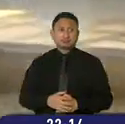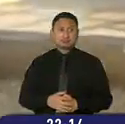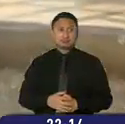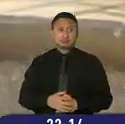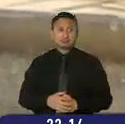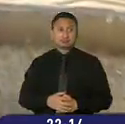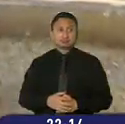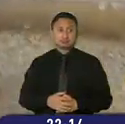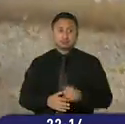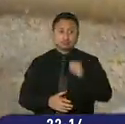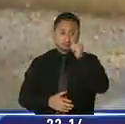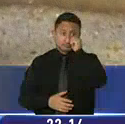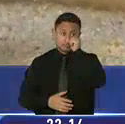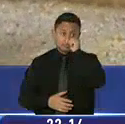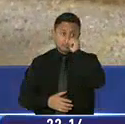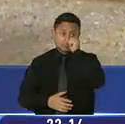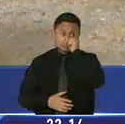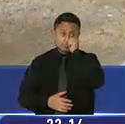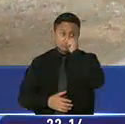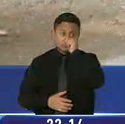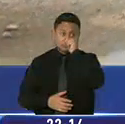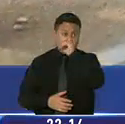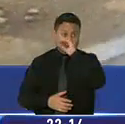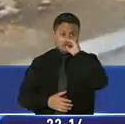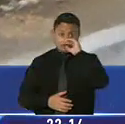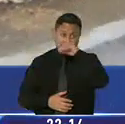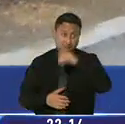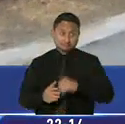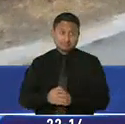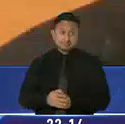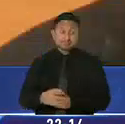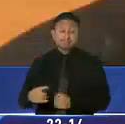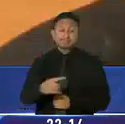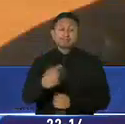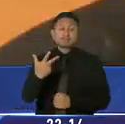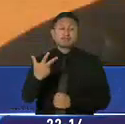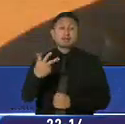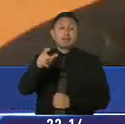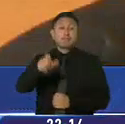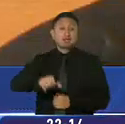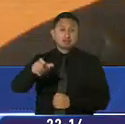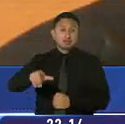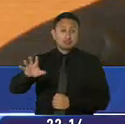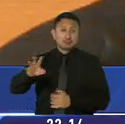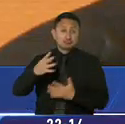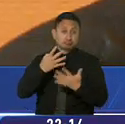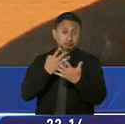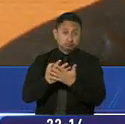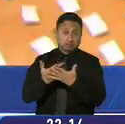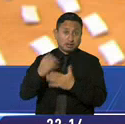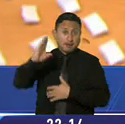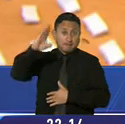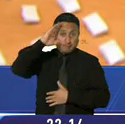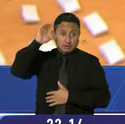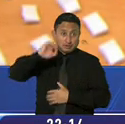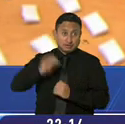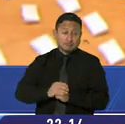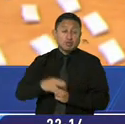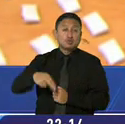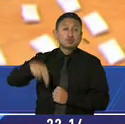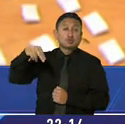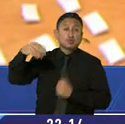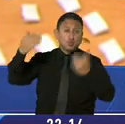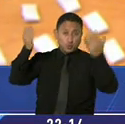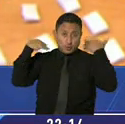Tres detenidos es el resultado de las distintas acciones llevadas a cabo por elementos de la Policía Nacional en el norte de Guayaquil. Según lo